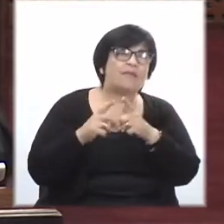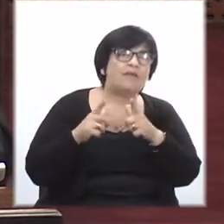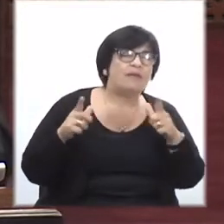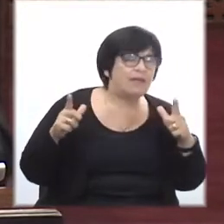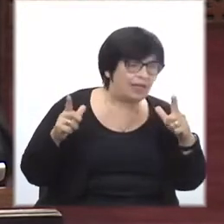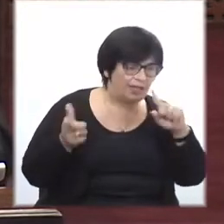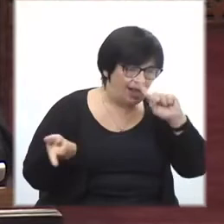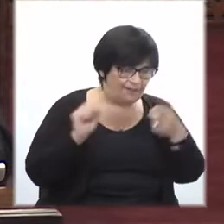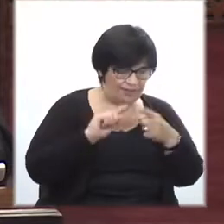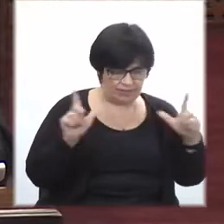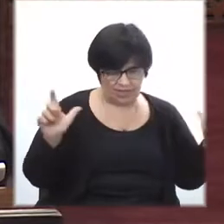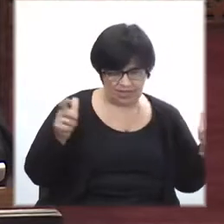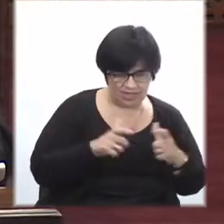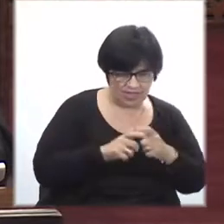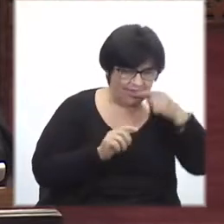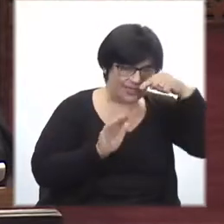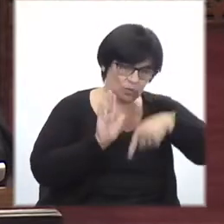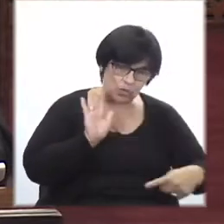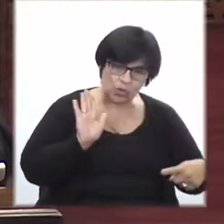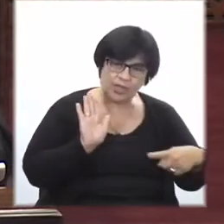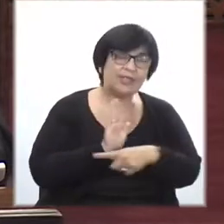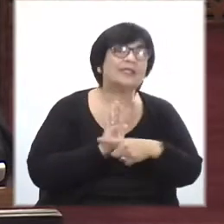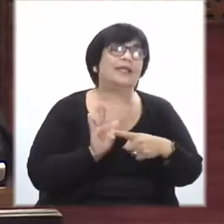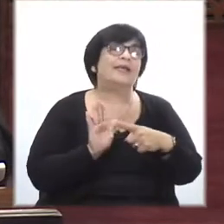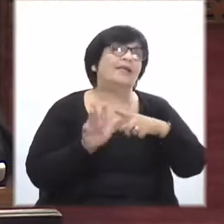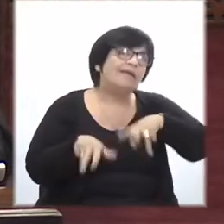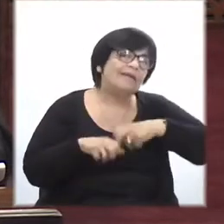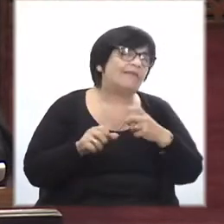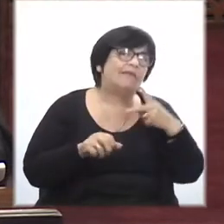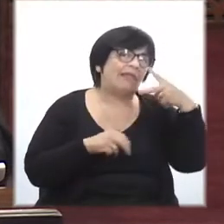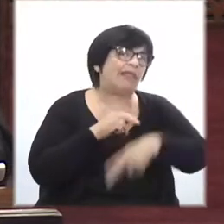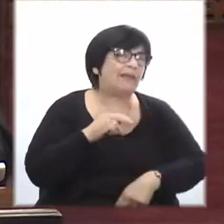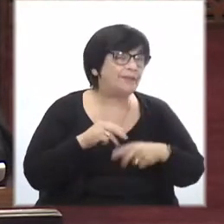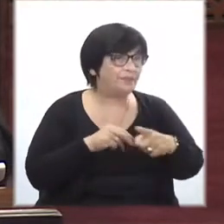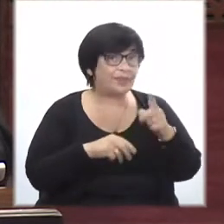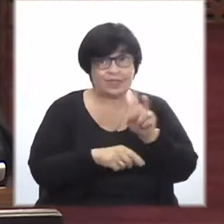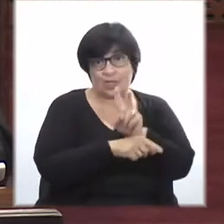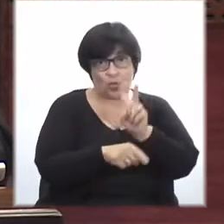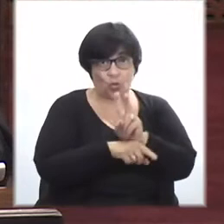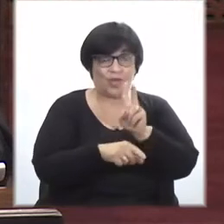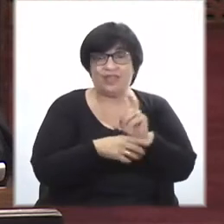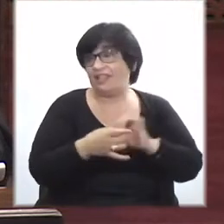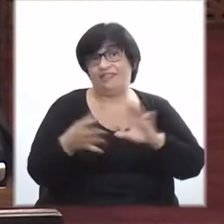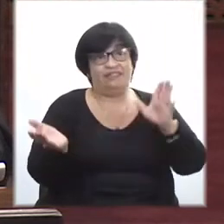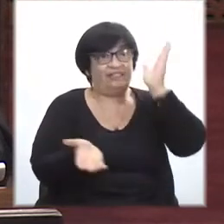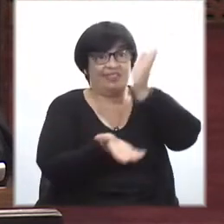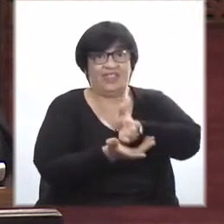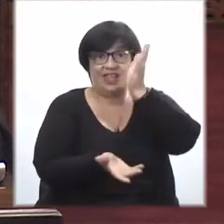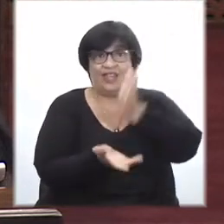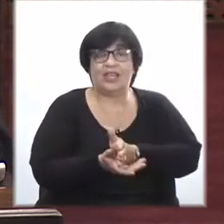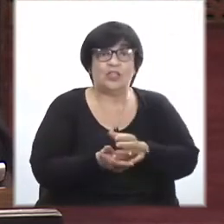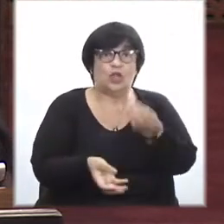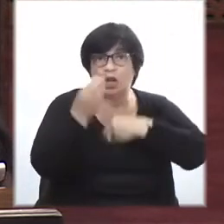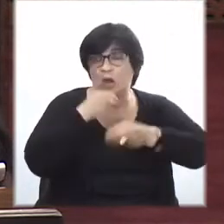alimenticias tradicionales en el suroeste del país. Se protege así la soberanía alimentaria, que es el derecho de los pueblos a definir su